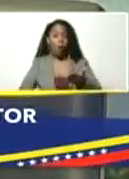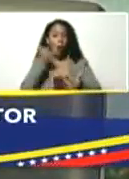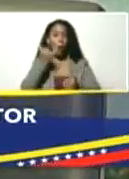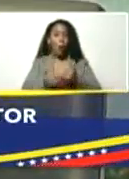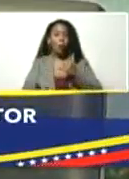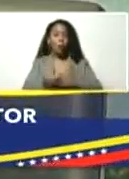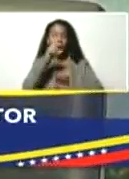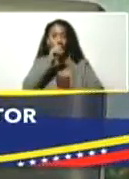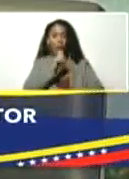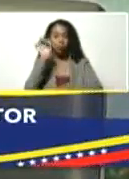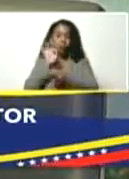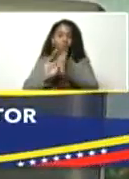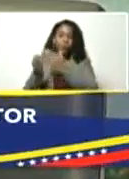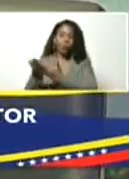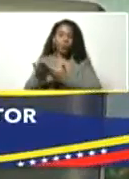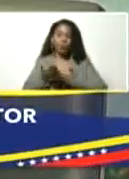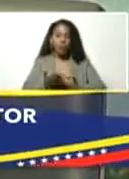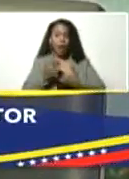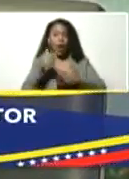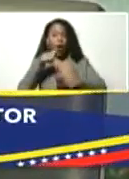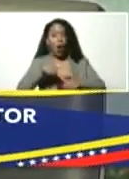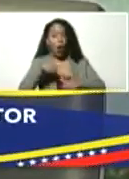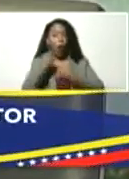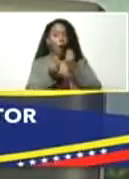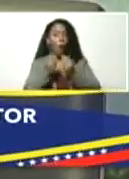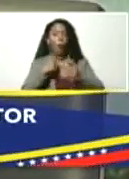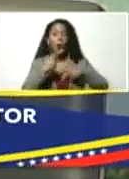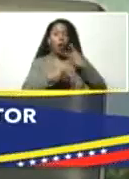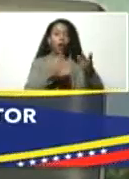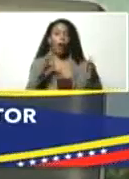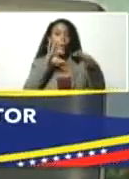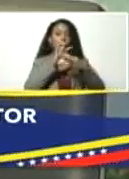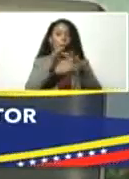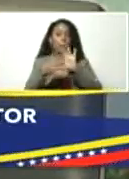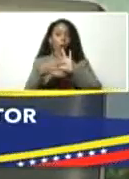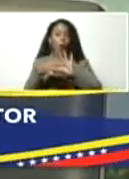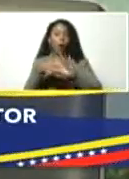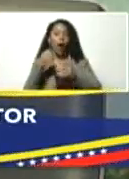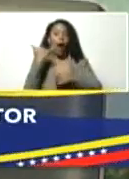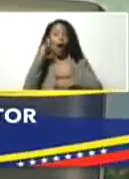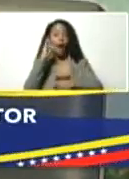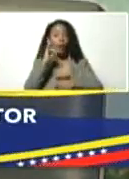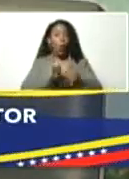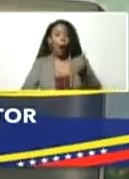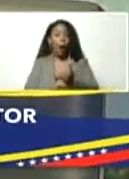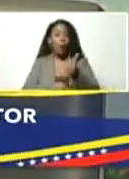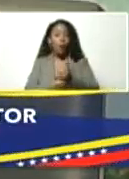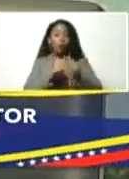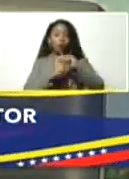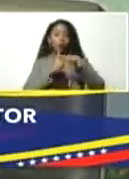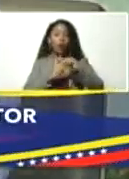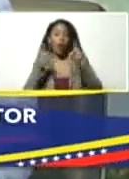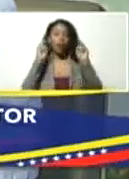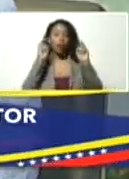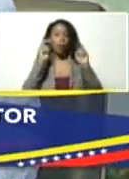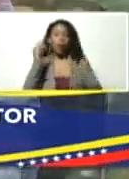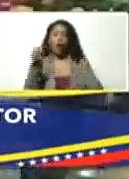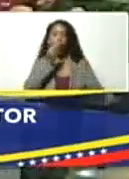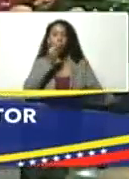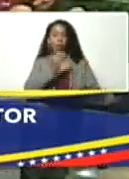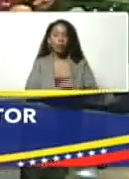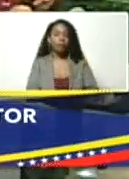año y cómo las políticas articuladas han tenido un impacto muy positivo en el sector alimentario. Y